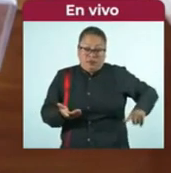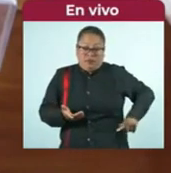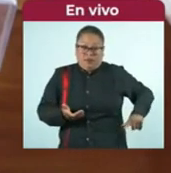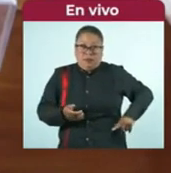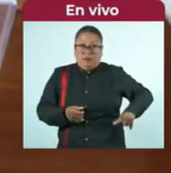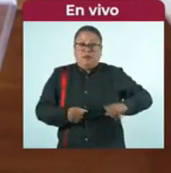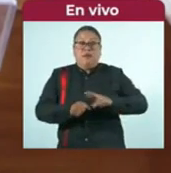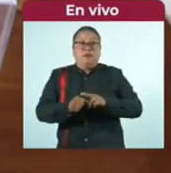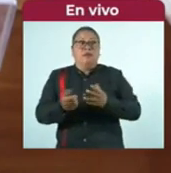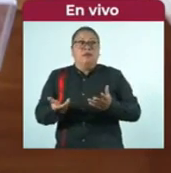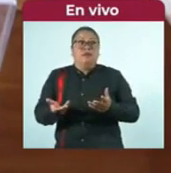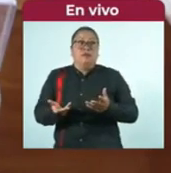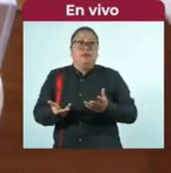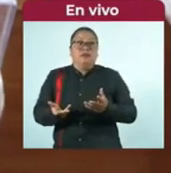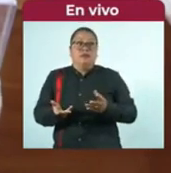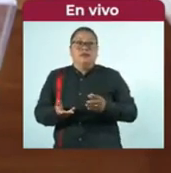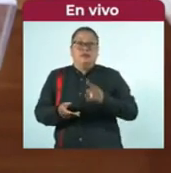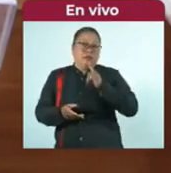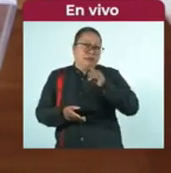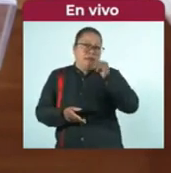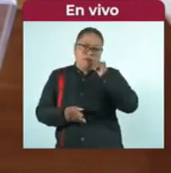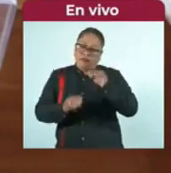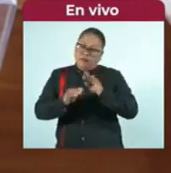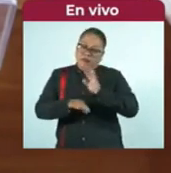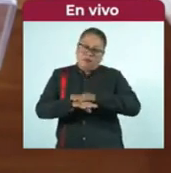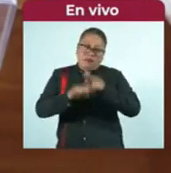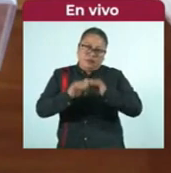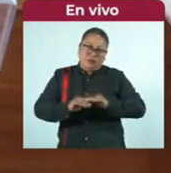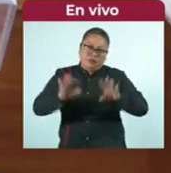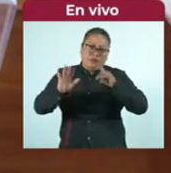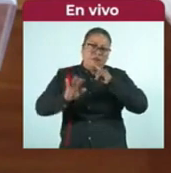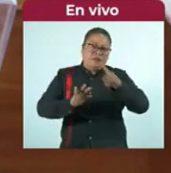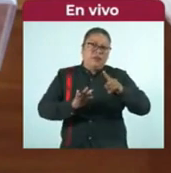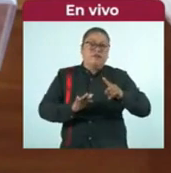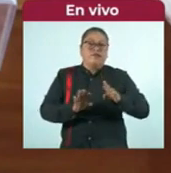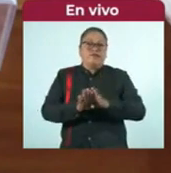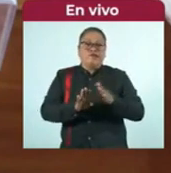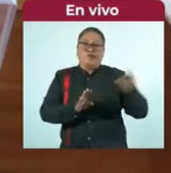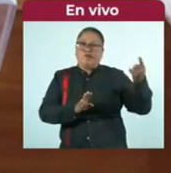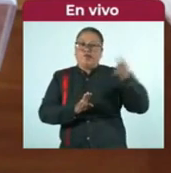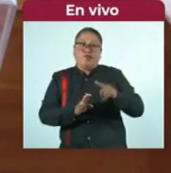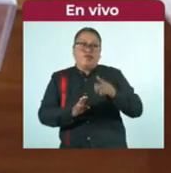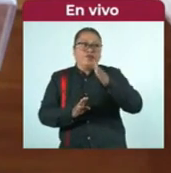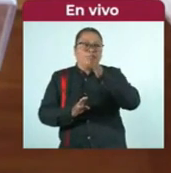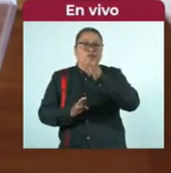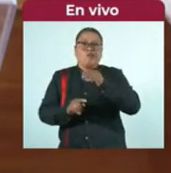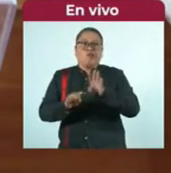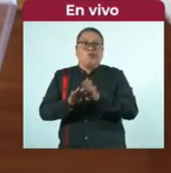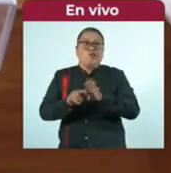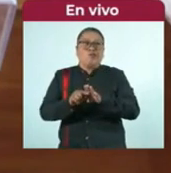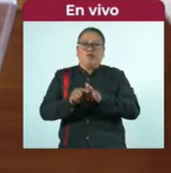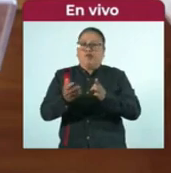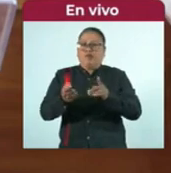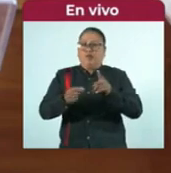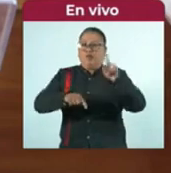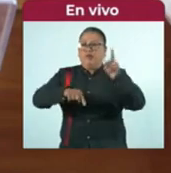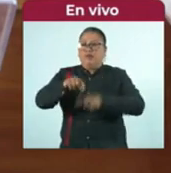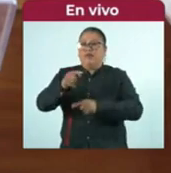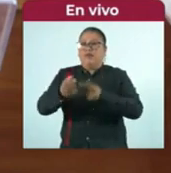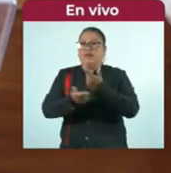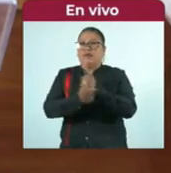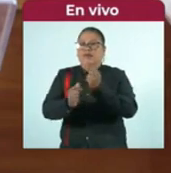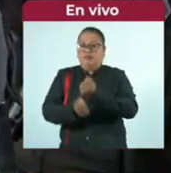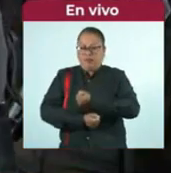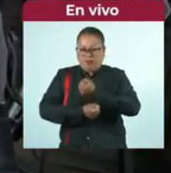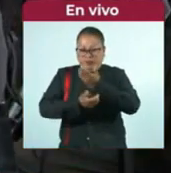gobierno, ha sido muy claro el gobernador en las indicaciones que ha dado, se podrá coartar el derecho a la libre